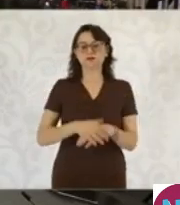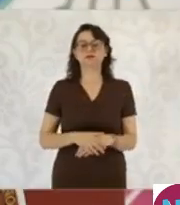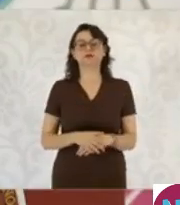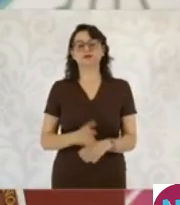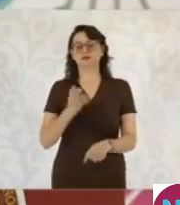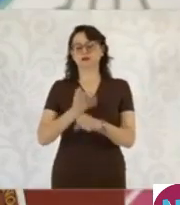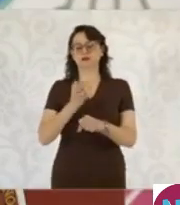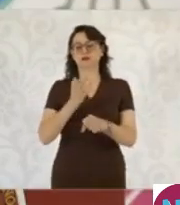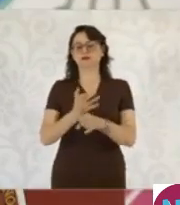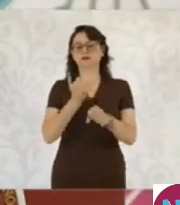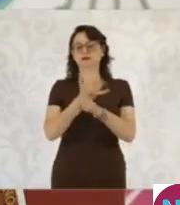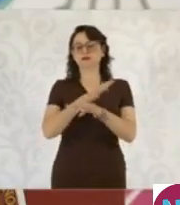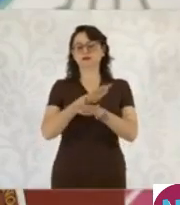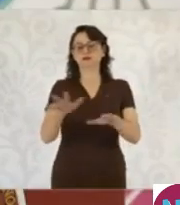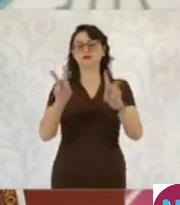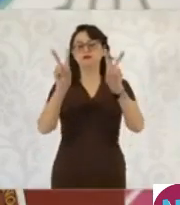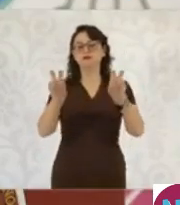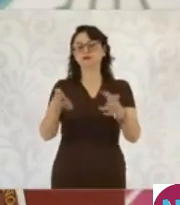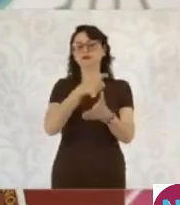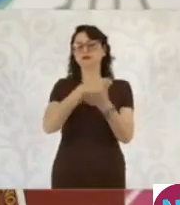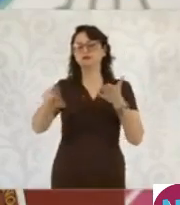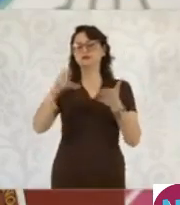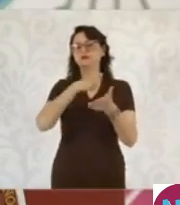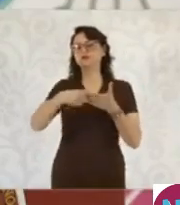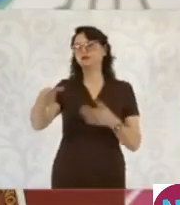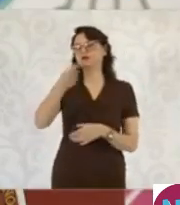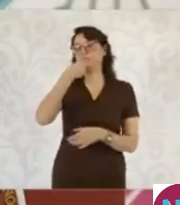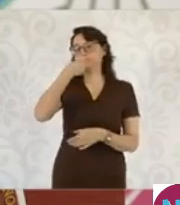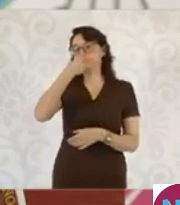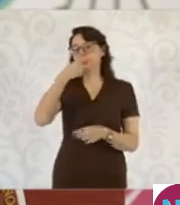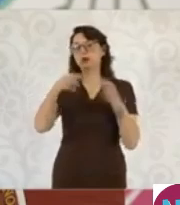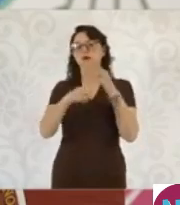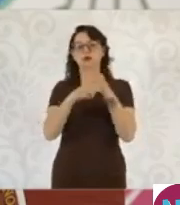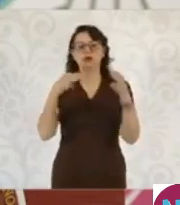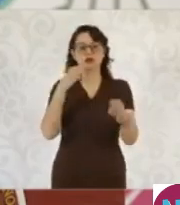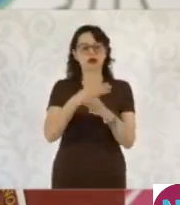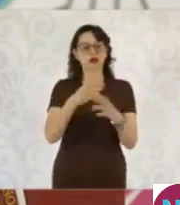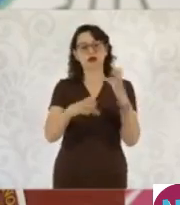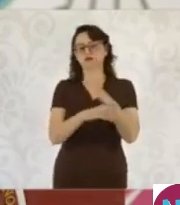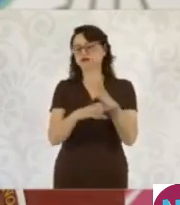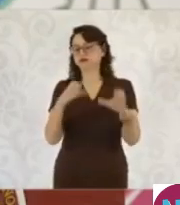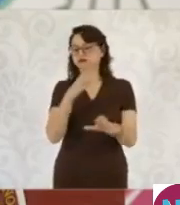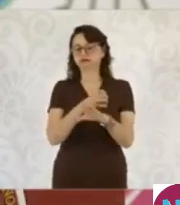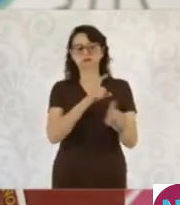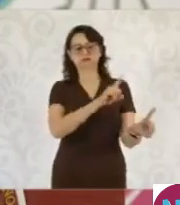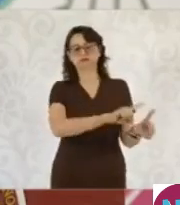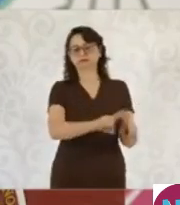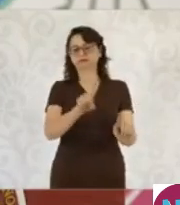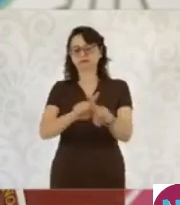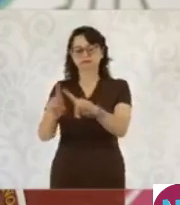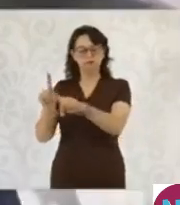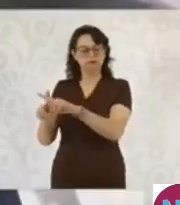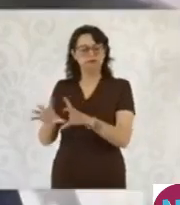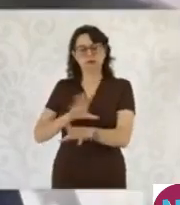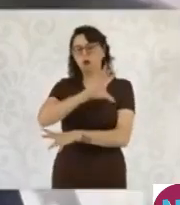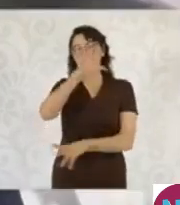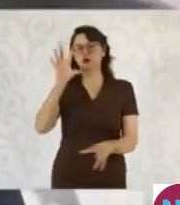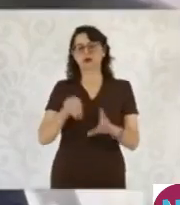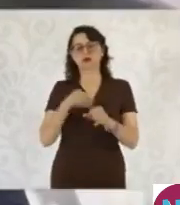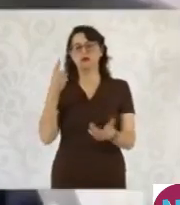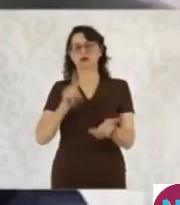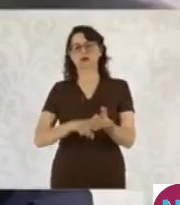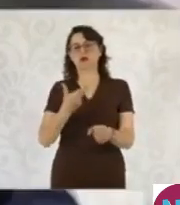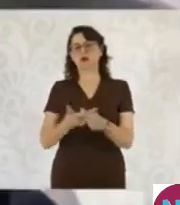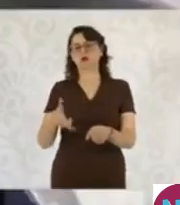avanzando el proceso de compra de insumos para la salud, de medicamentos, dispositivos, pruebas, material de curación, todo lo que requiere el